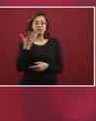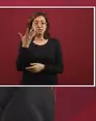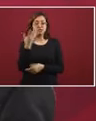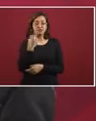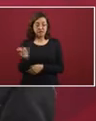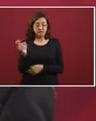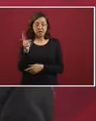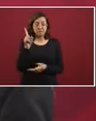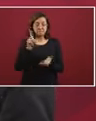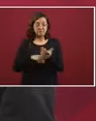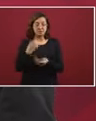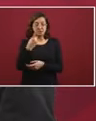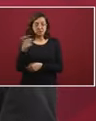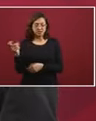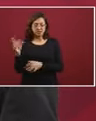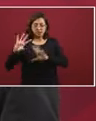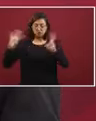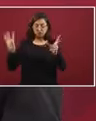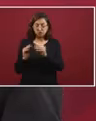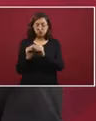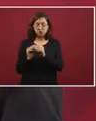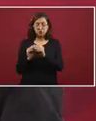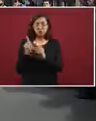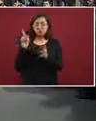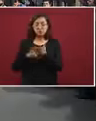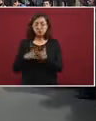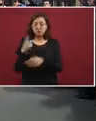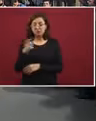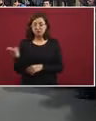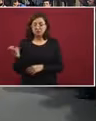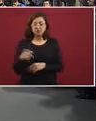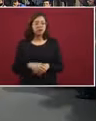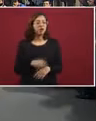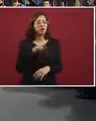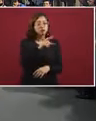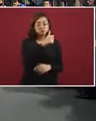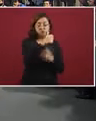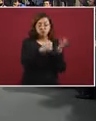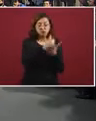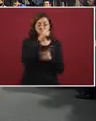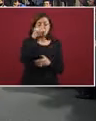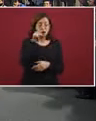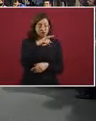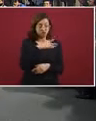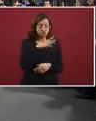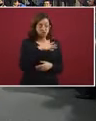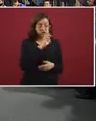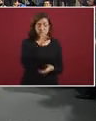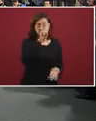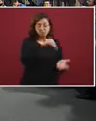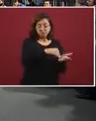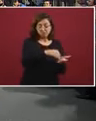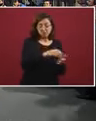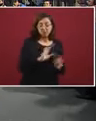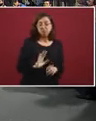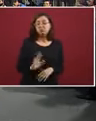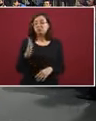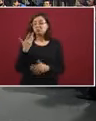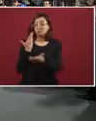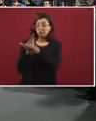diste, es el total. Ahí están físicamente en Juárez 3,000 gentes. Hay 1,100